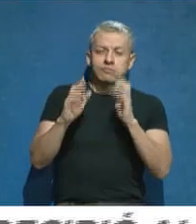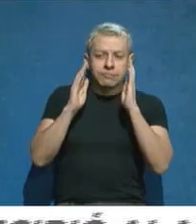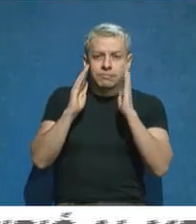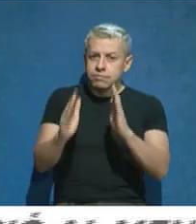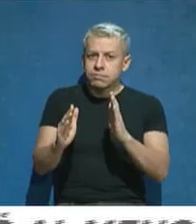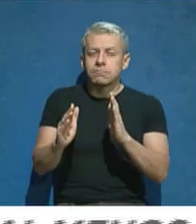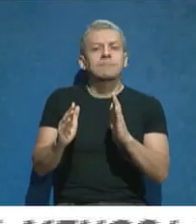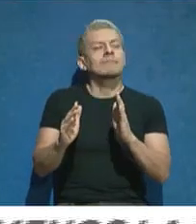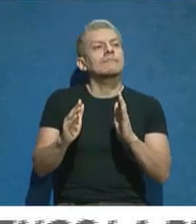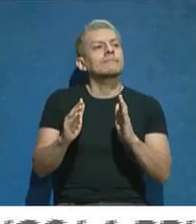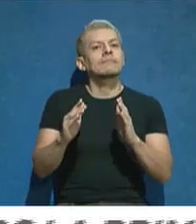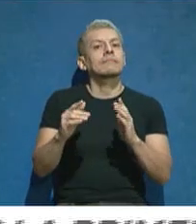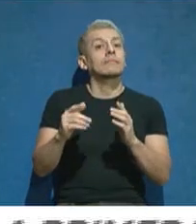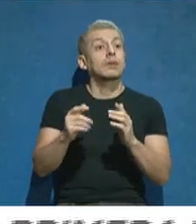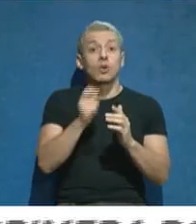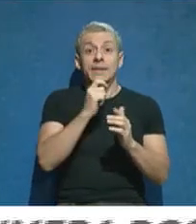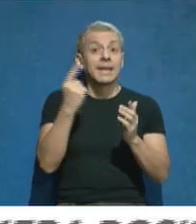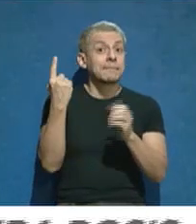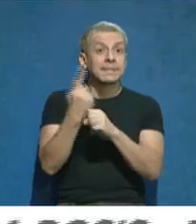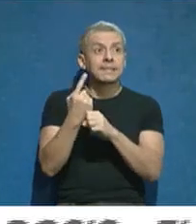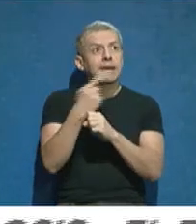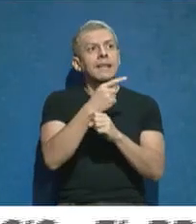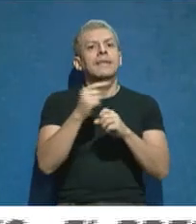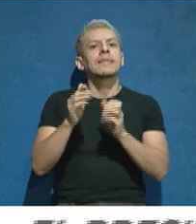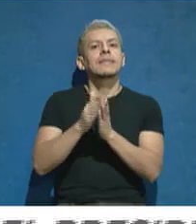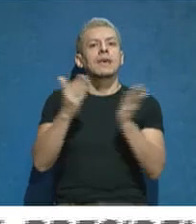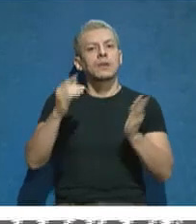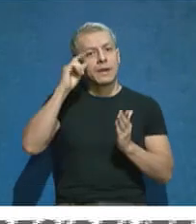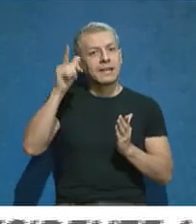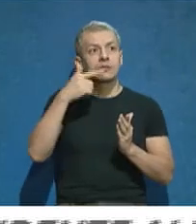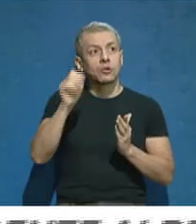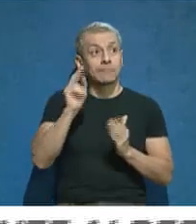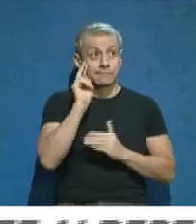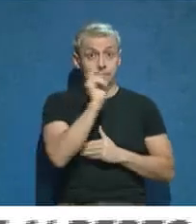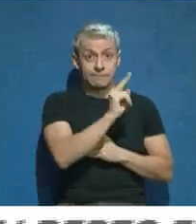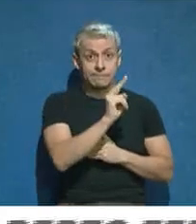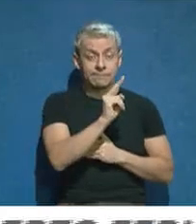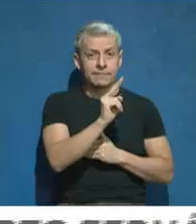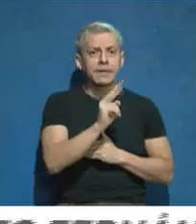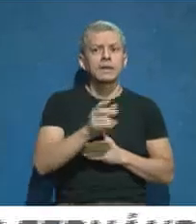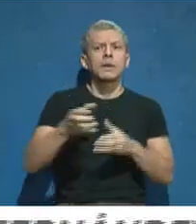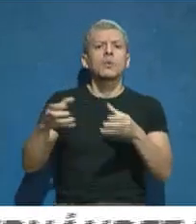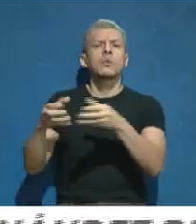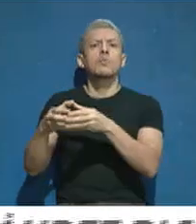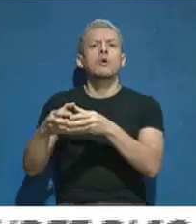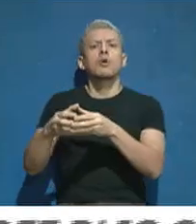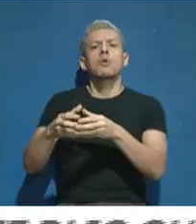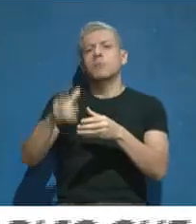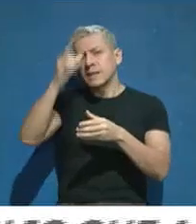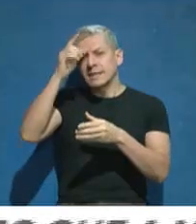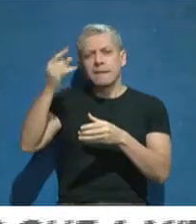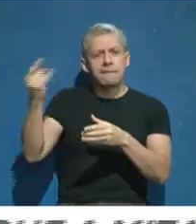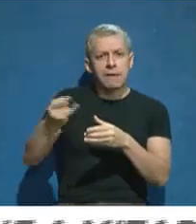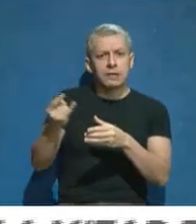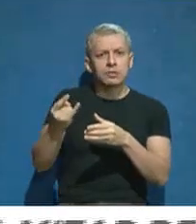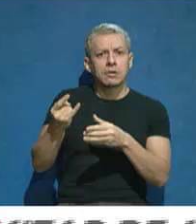La nota principal que podemos encontrar en Diario El Sol tiene que ver con esto, con que investigan a esta banda de falsos policías que finge allanamientos.